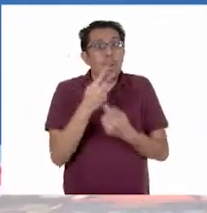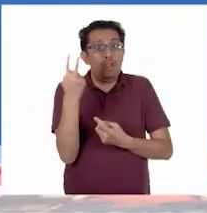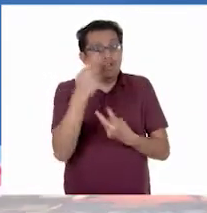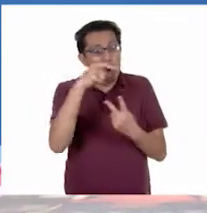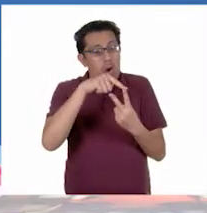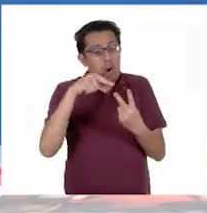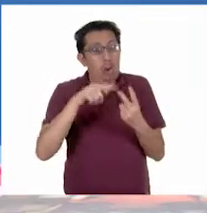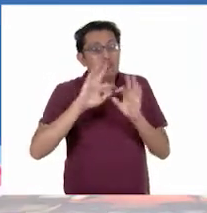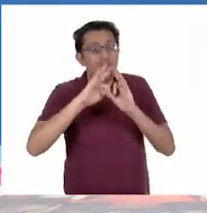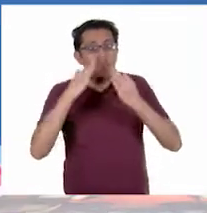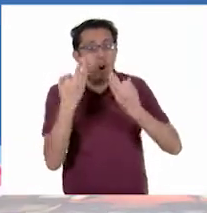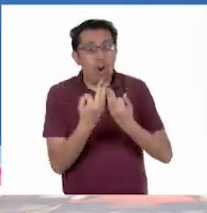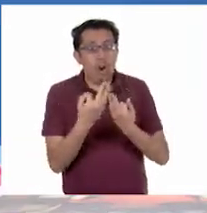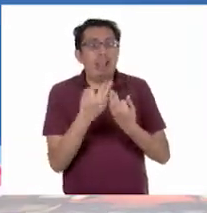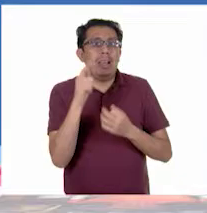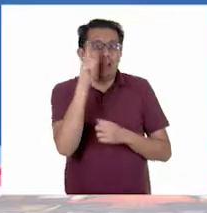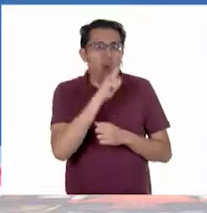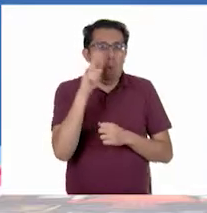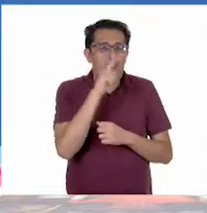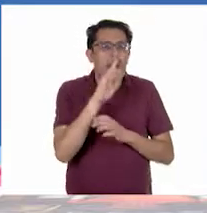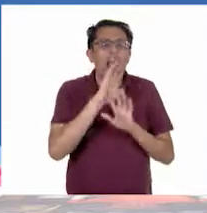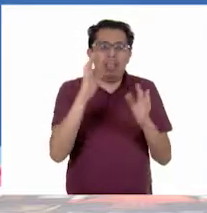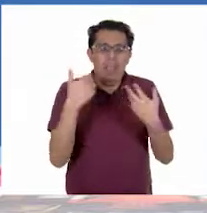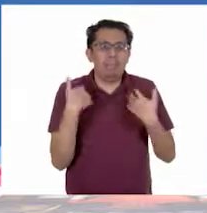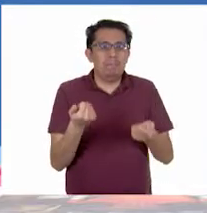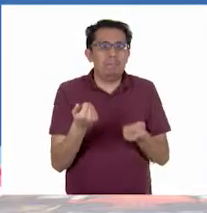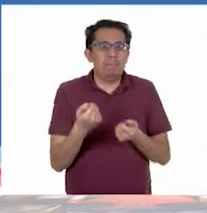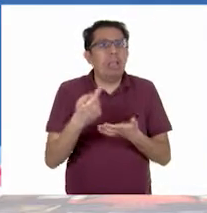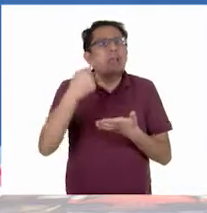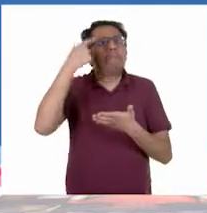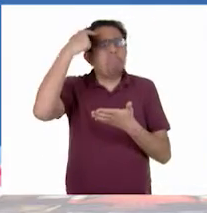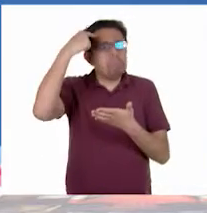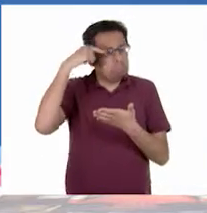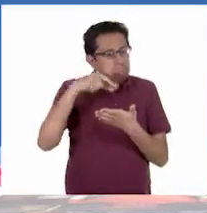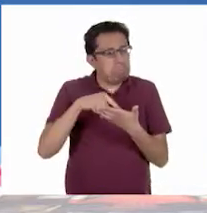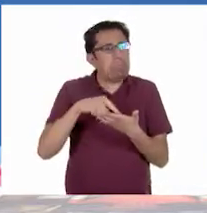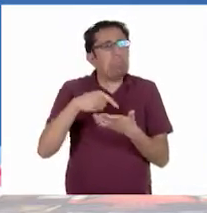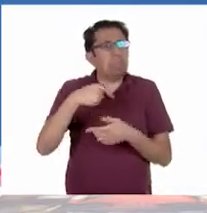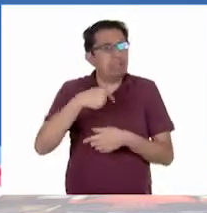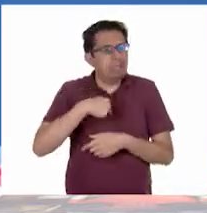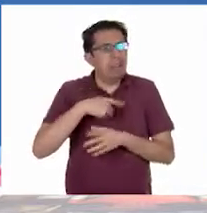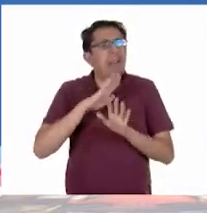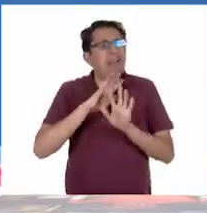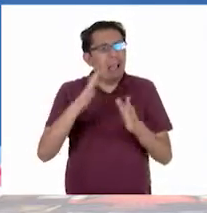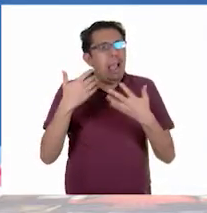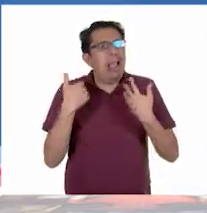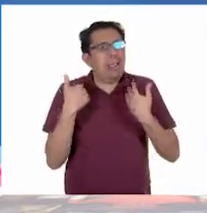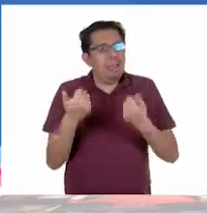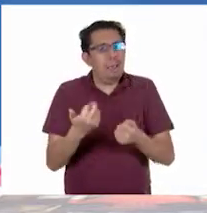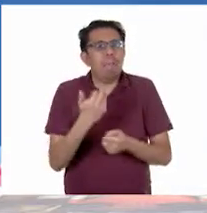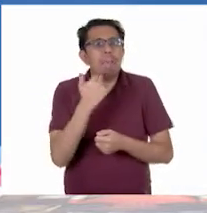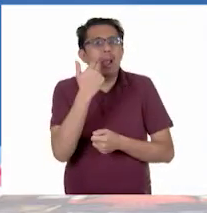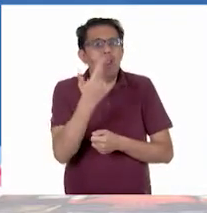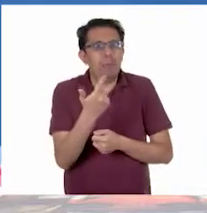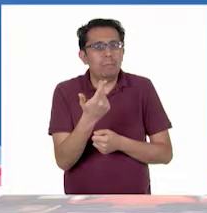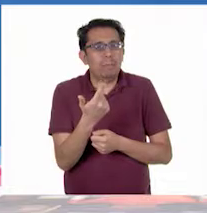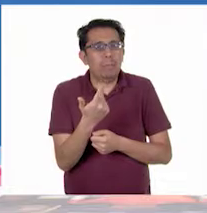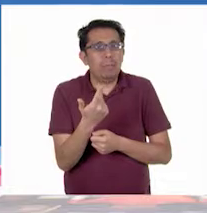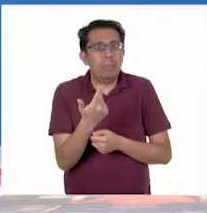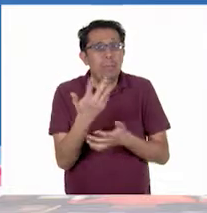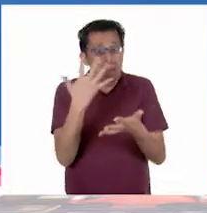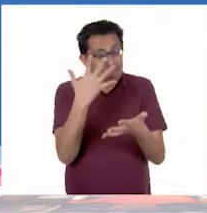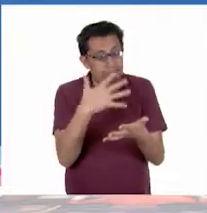de lenguaje. Y creo que ahora ya puedo decir que comprendo mucho mejor de otra forma